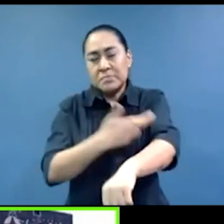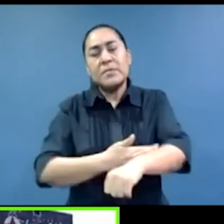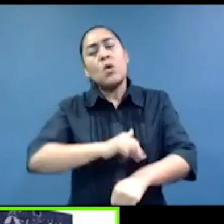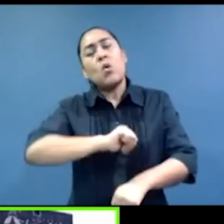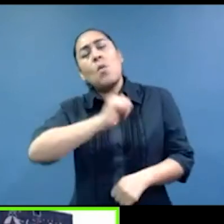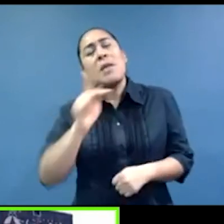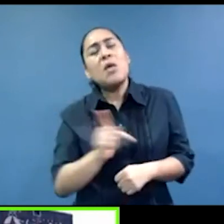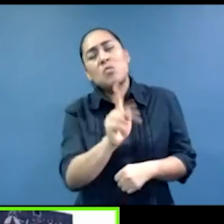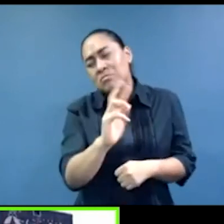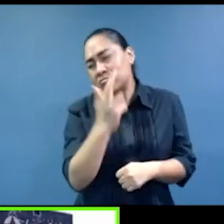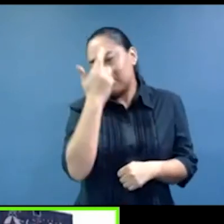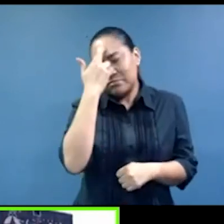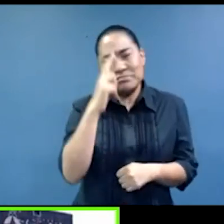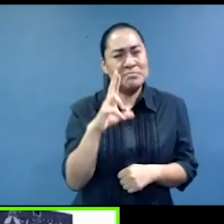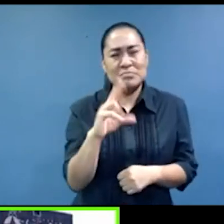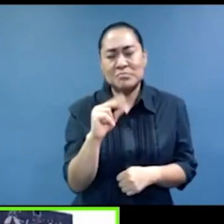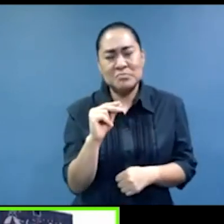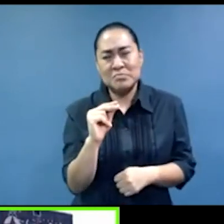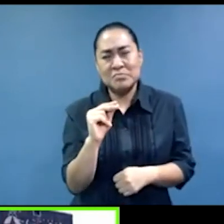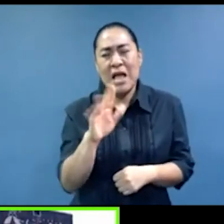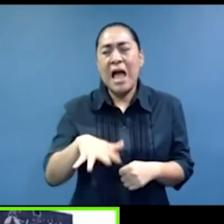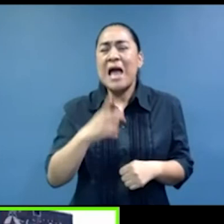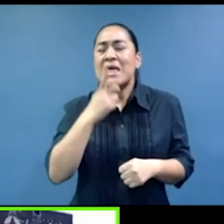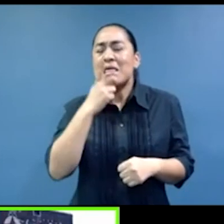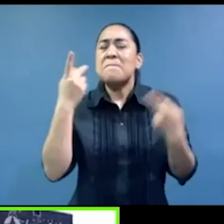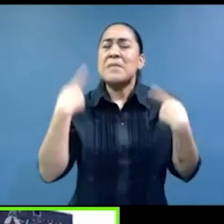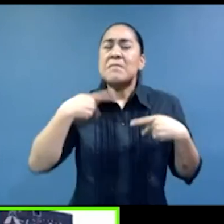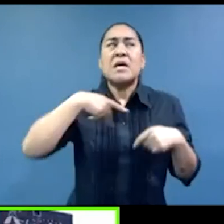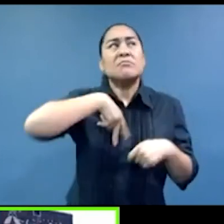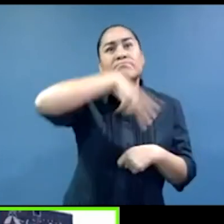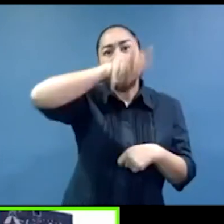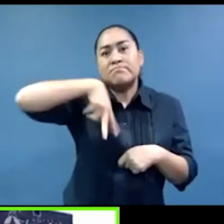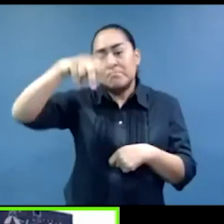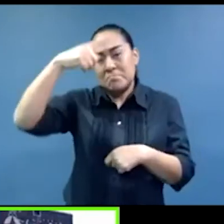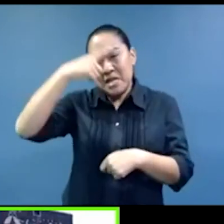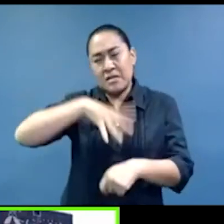que hicieron respecto de este turismo, Enrique, si me la recuerdas.